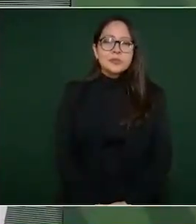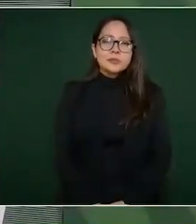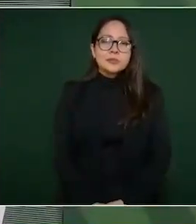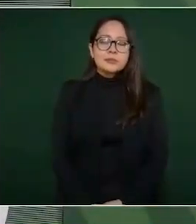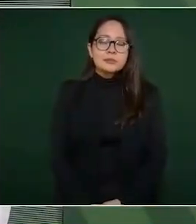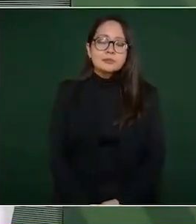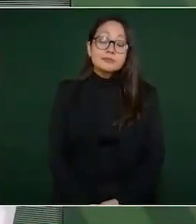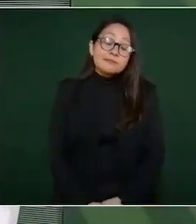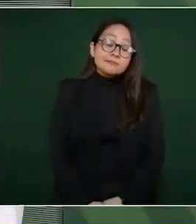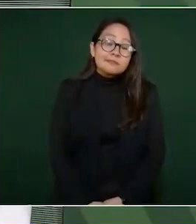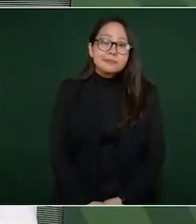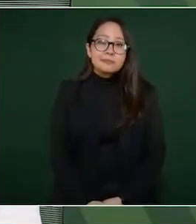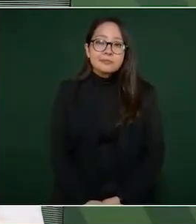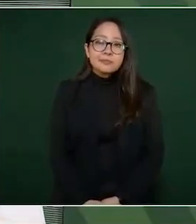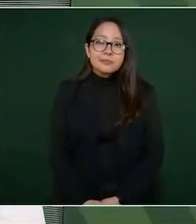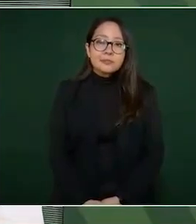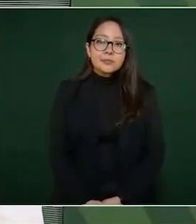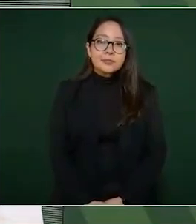Pero bueno,